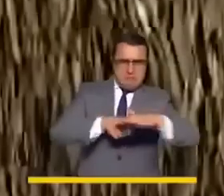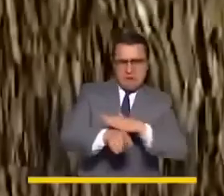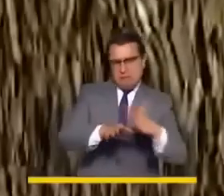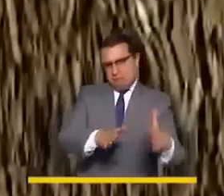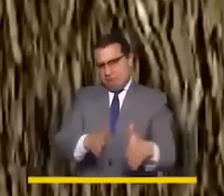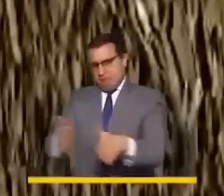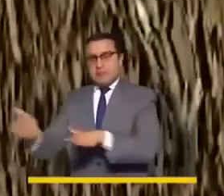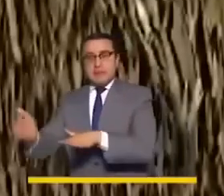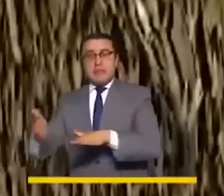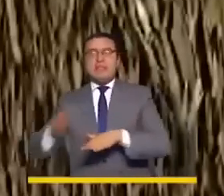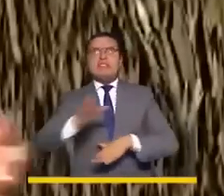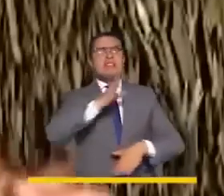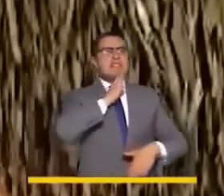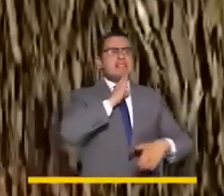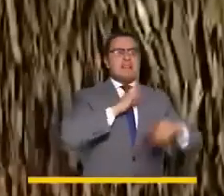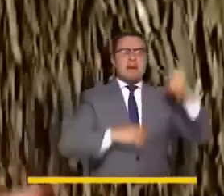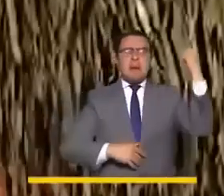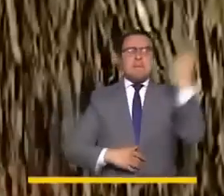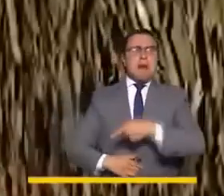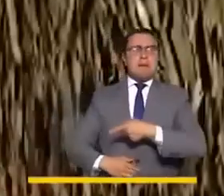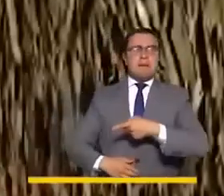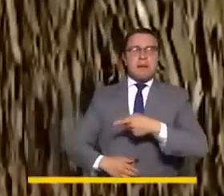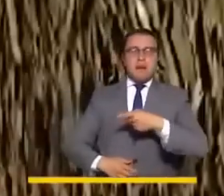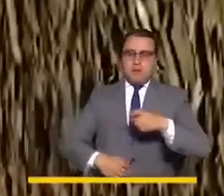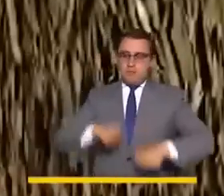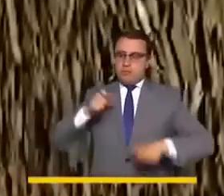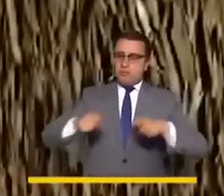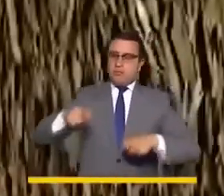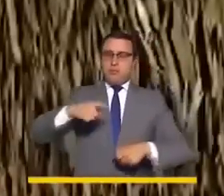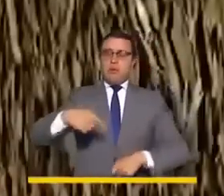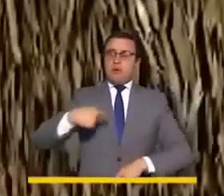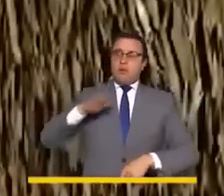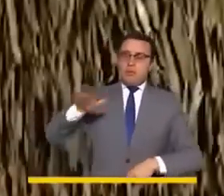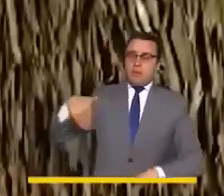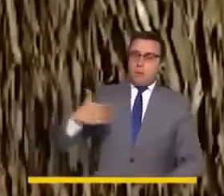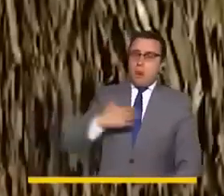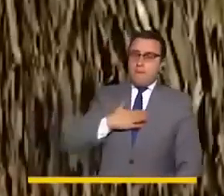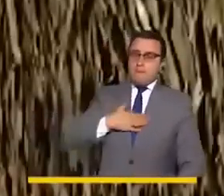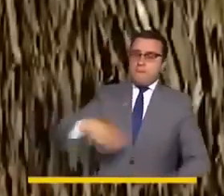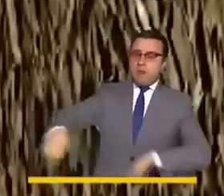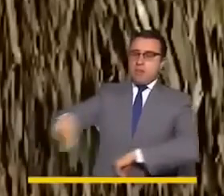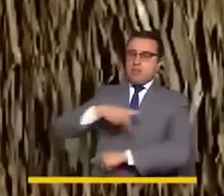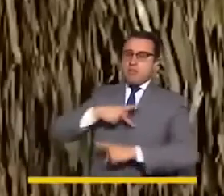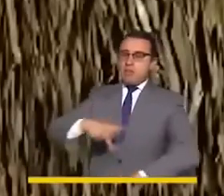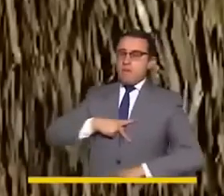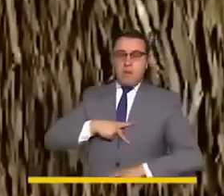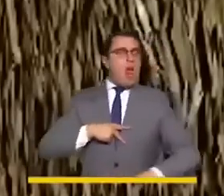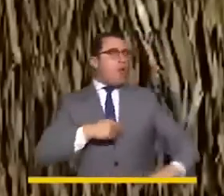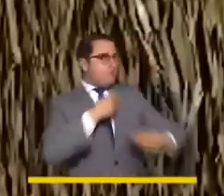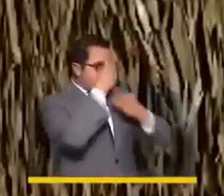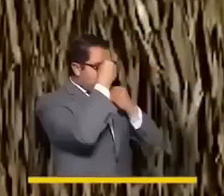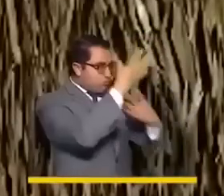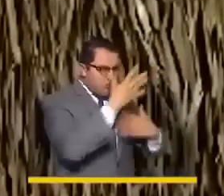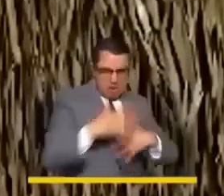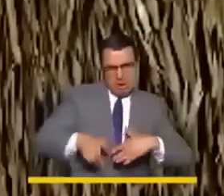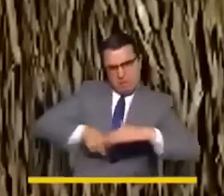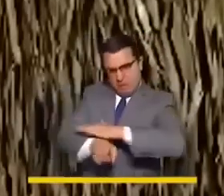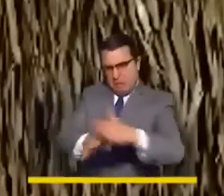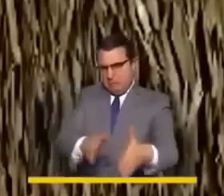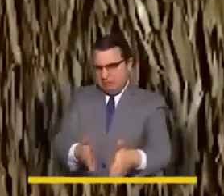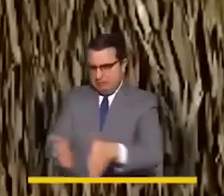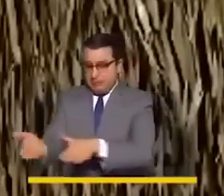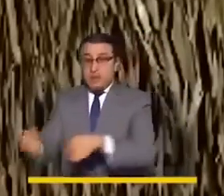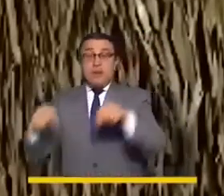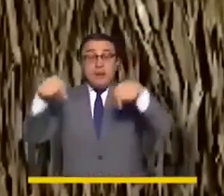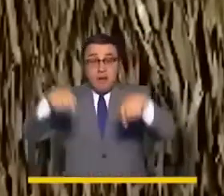que seguían las órdenes de quienes se iban a quedar con la tierra. Una maquinaria que no solamente ocurrió aquí